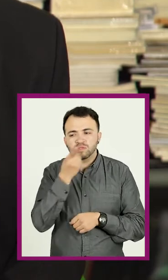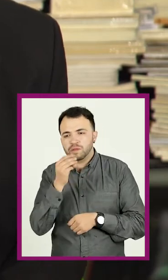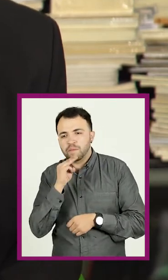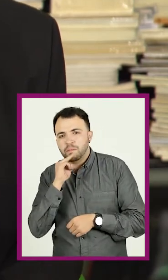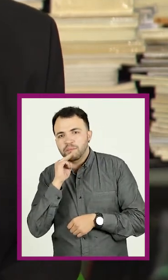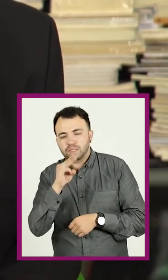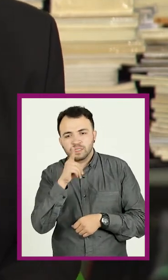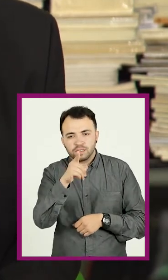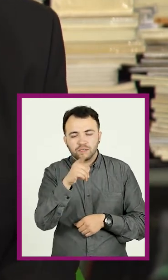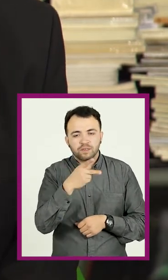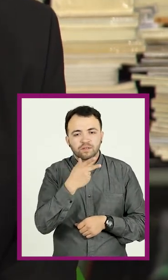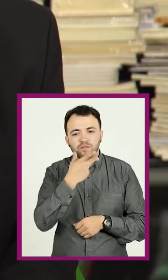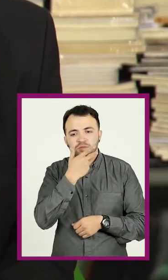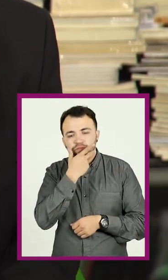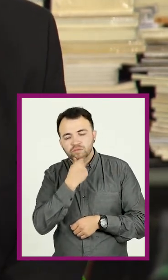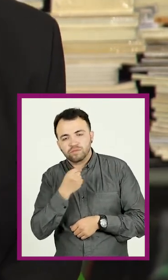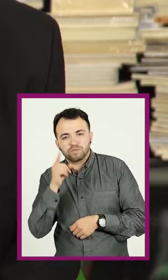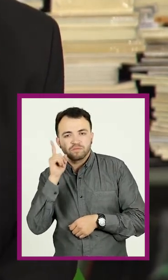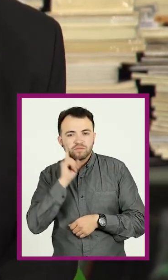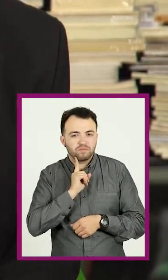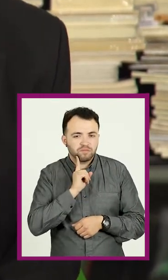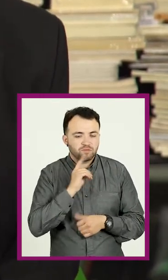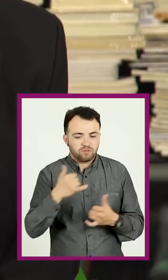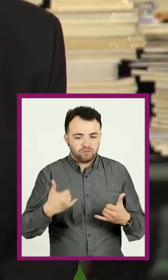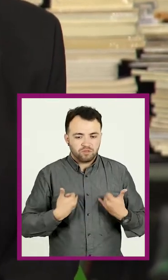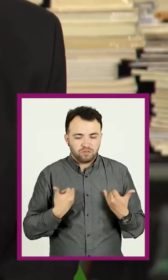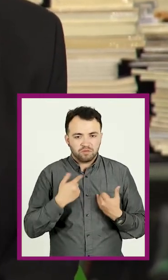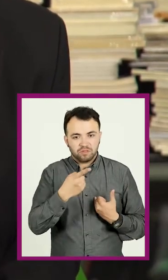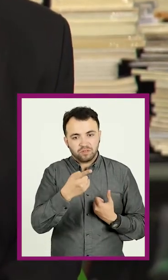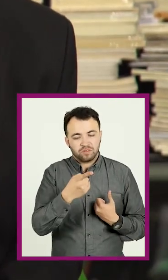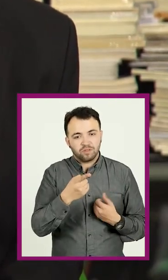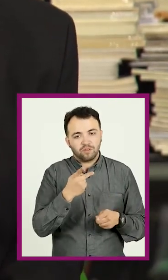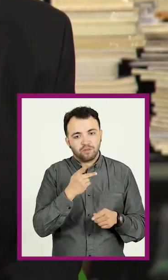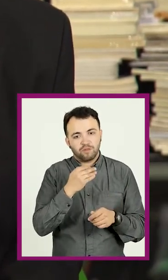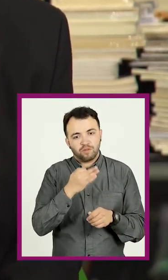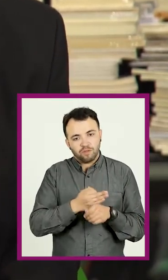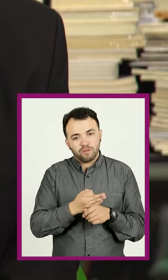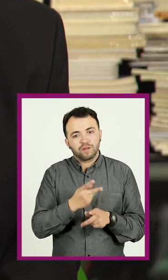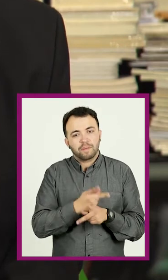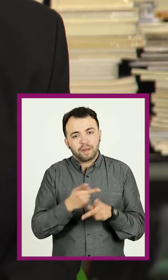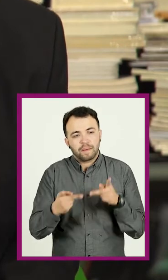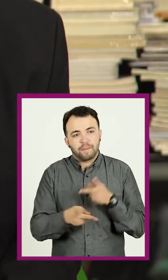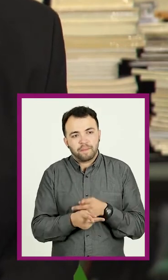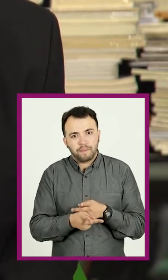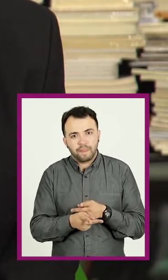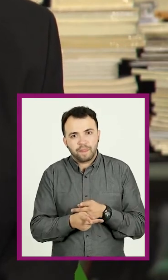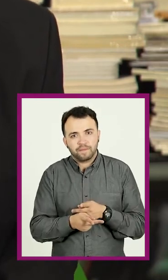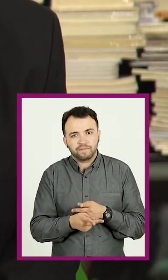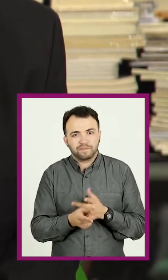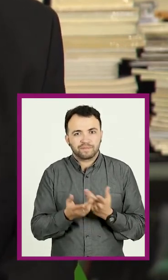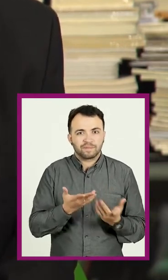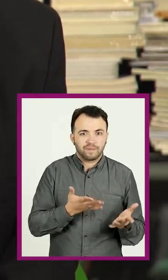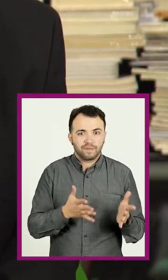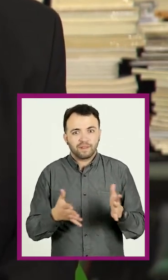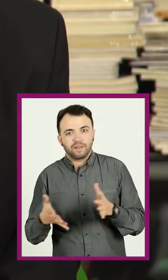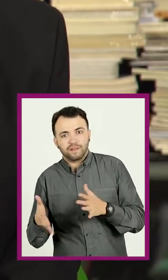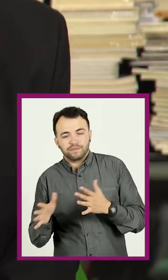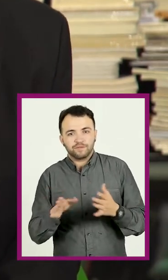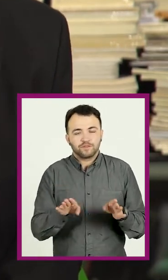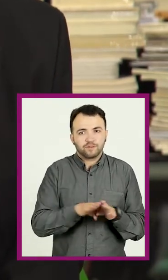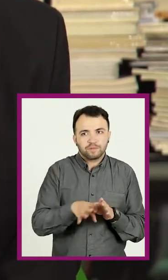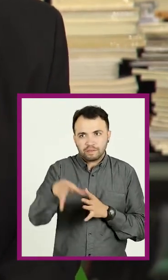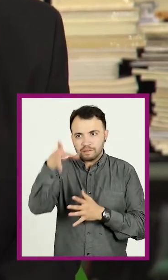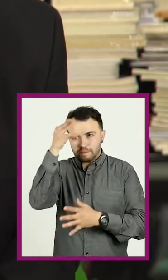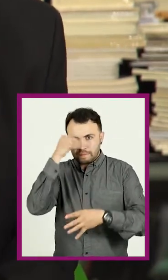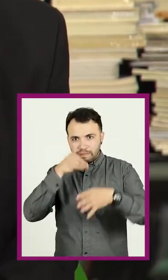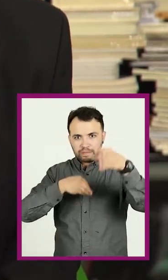muchachos que están en este momento en el bachillerato, que están más o menos iluminándose,